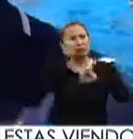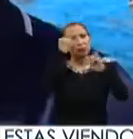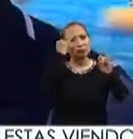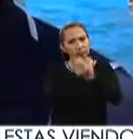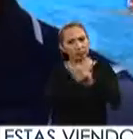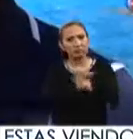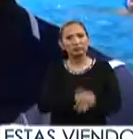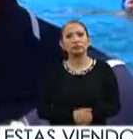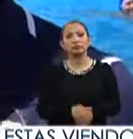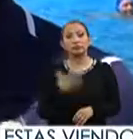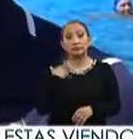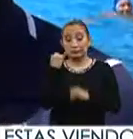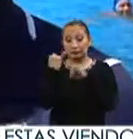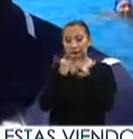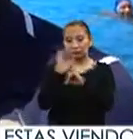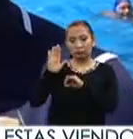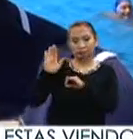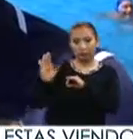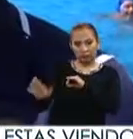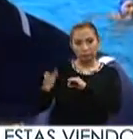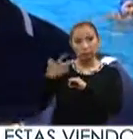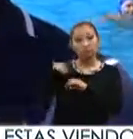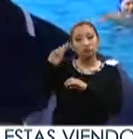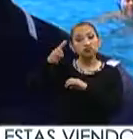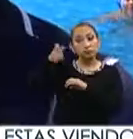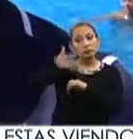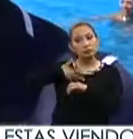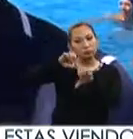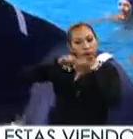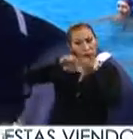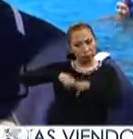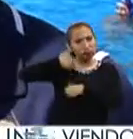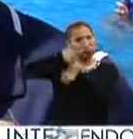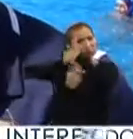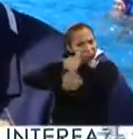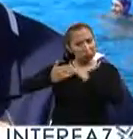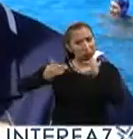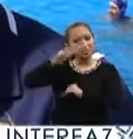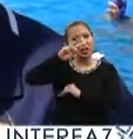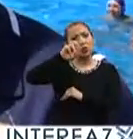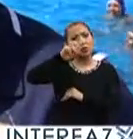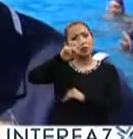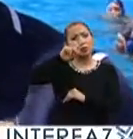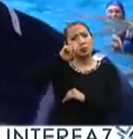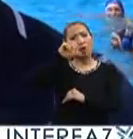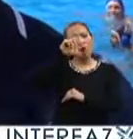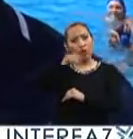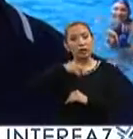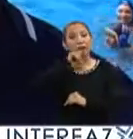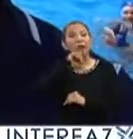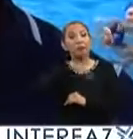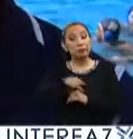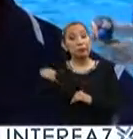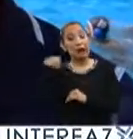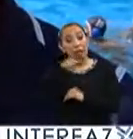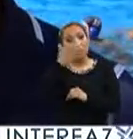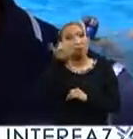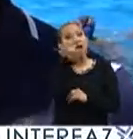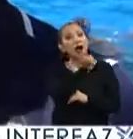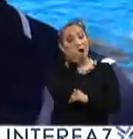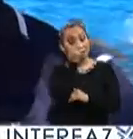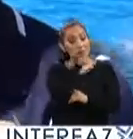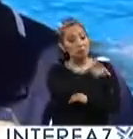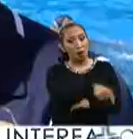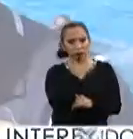internacional. Demostrar a nivel internacional que la UNAM tiene un equipo competitivo de waterpolo y además son